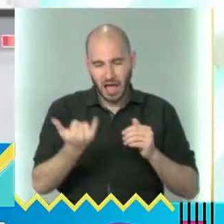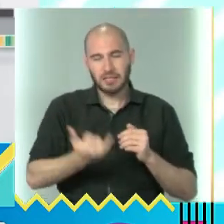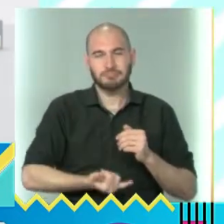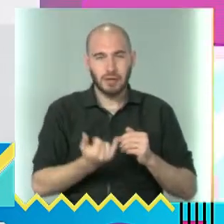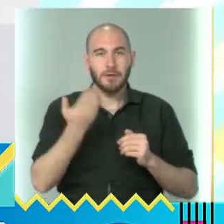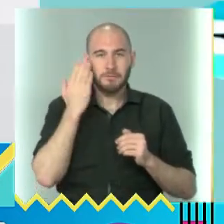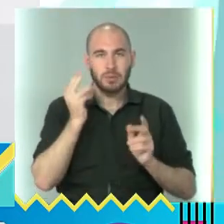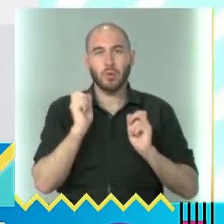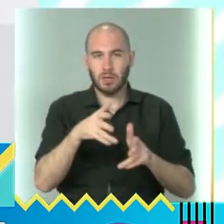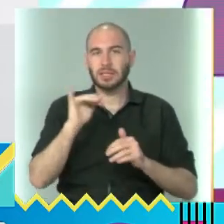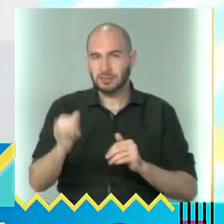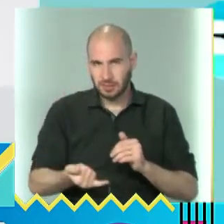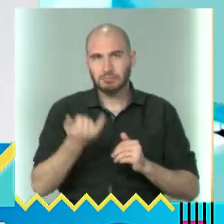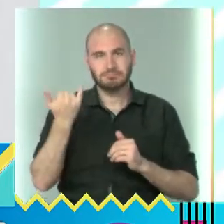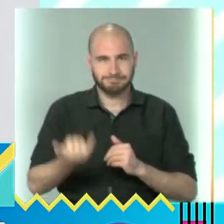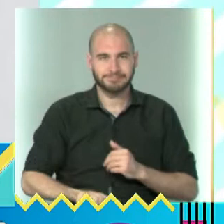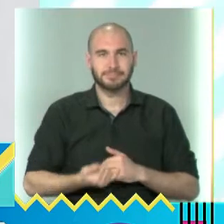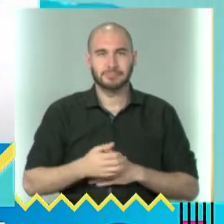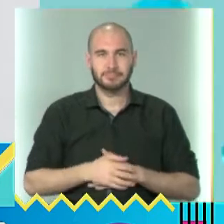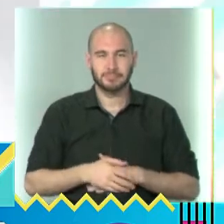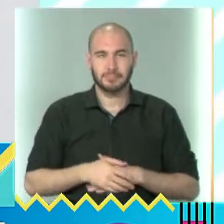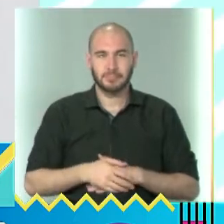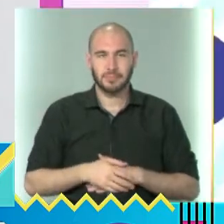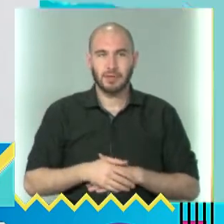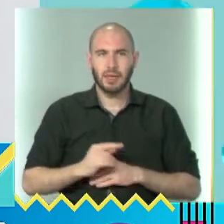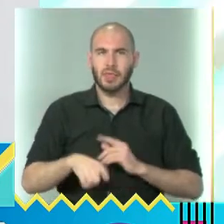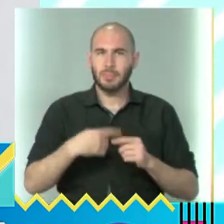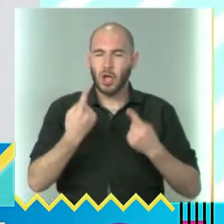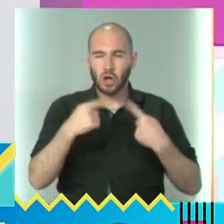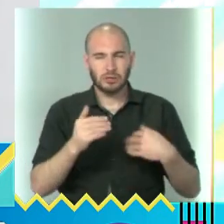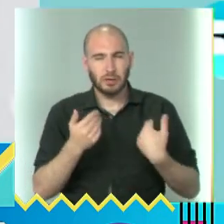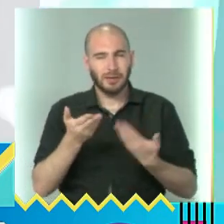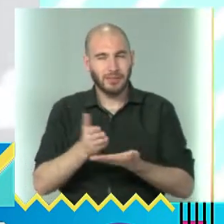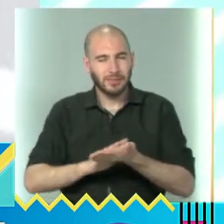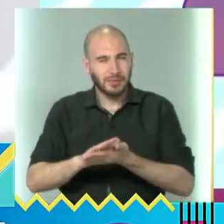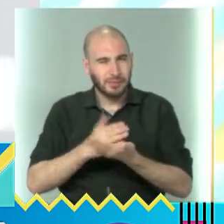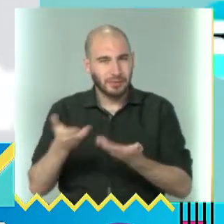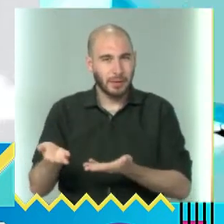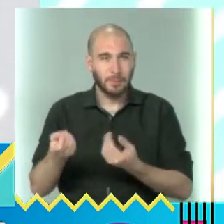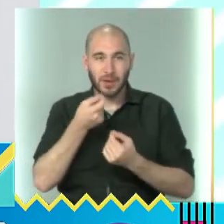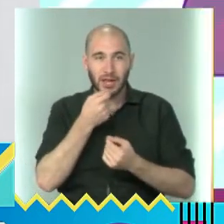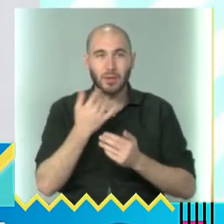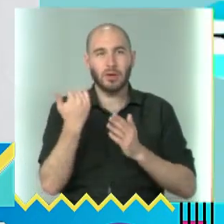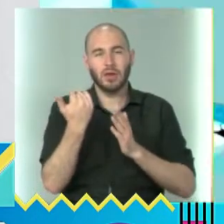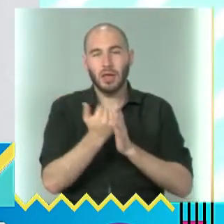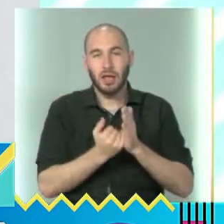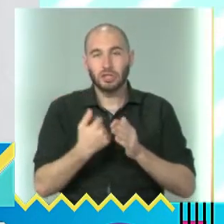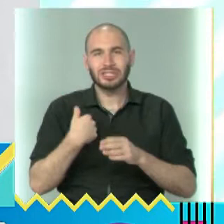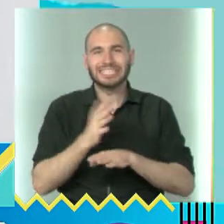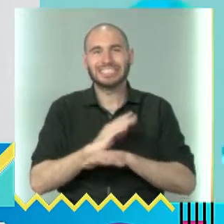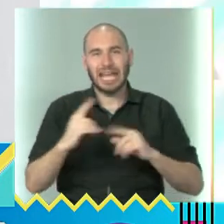y Facebook lo dice que pasa, te empieza a sugerir cosas. Pero me parece que si a mí me sugieren una serie que estoy